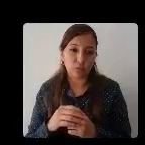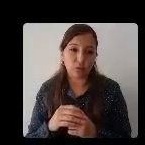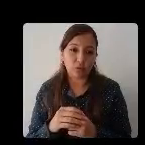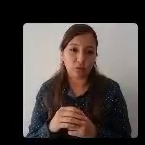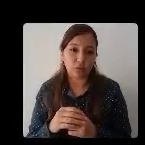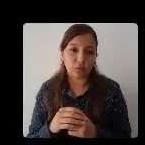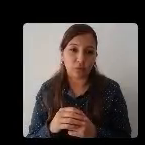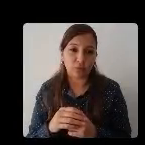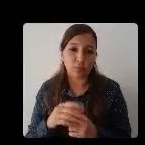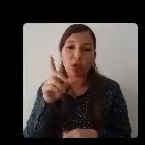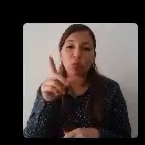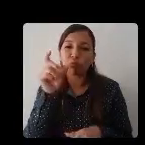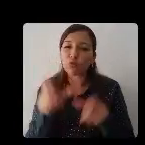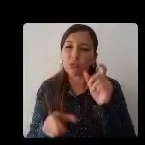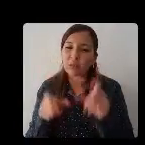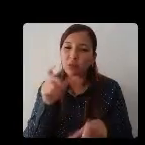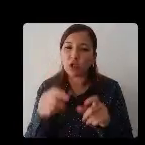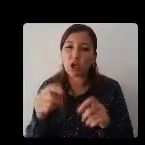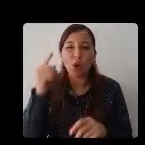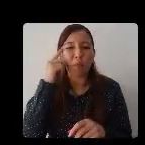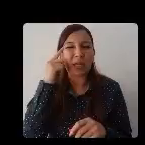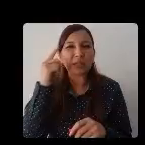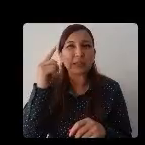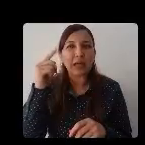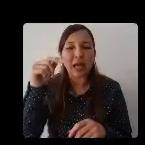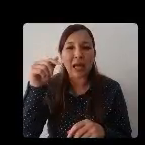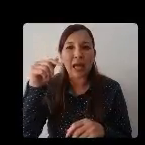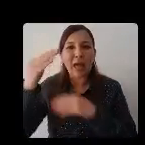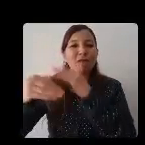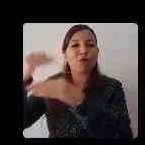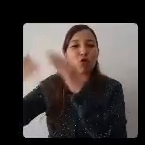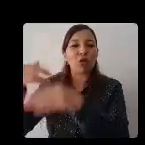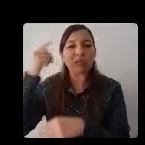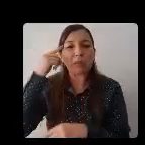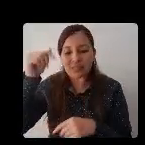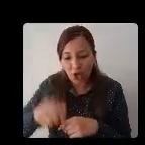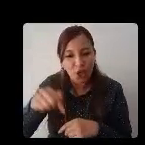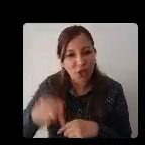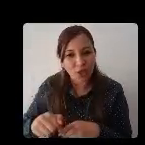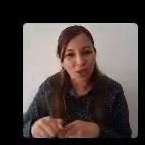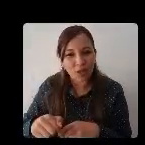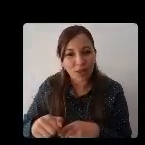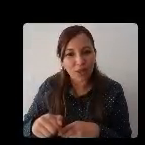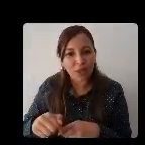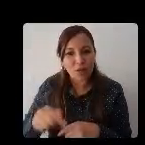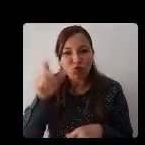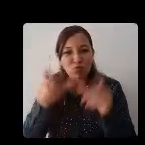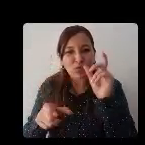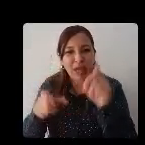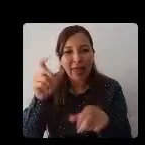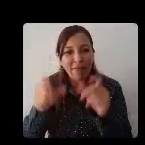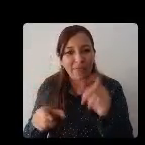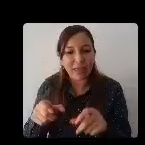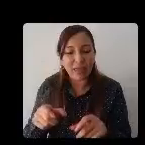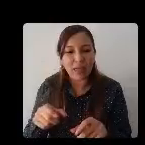tiene un valor de seguir cuidando, así como vuelvo a repetir, te retrocedemos a 2, 3 minutos atrás, que hay mucha gente